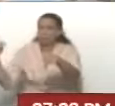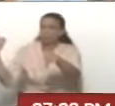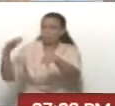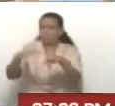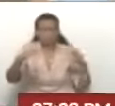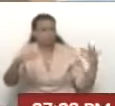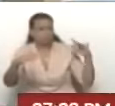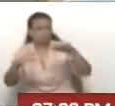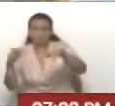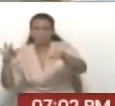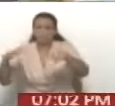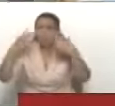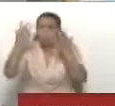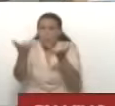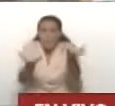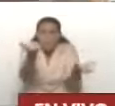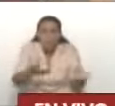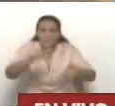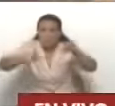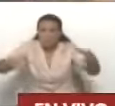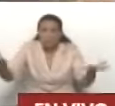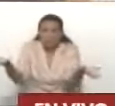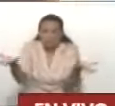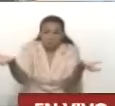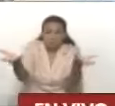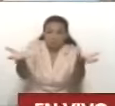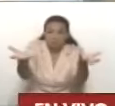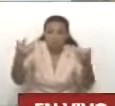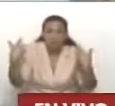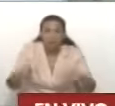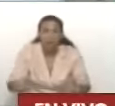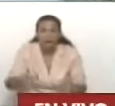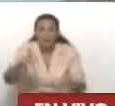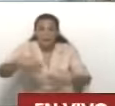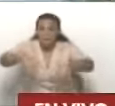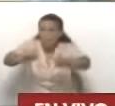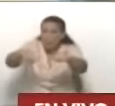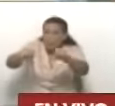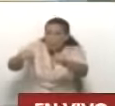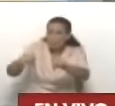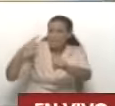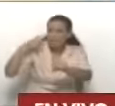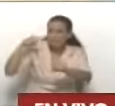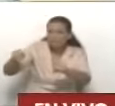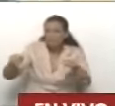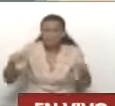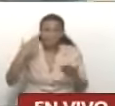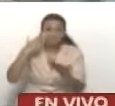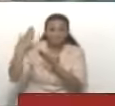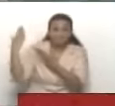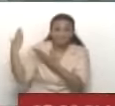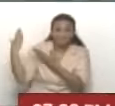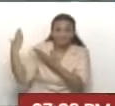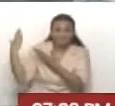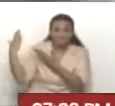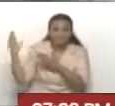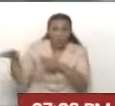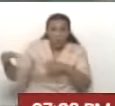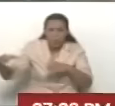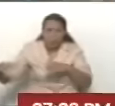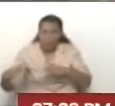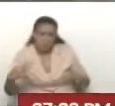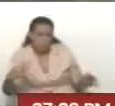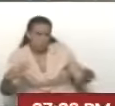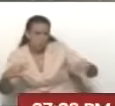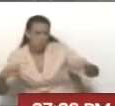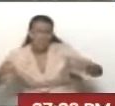Impresionante. Todas las calles, los motorizados, salían como de las